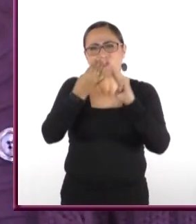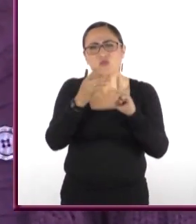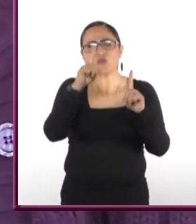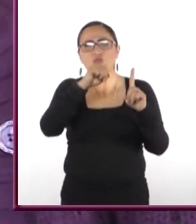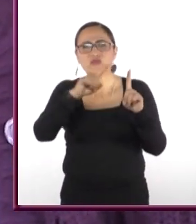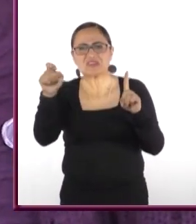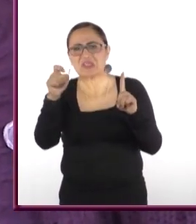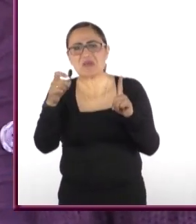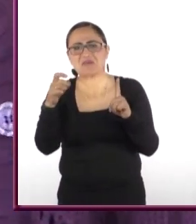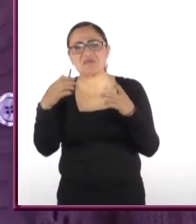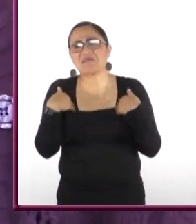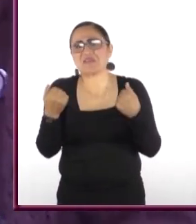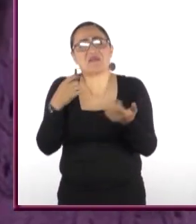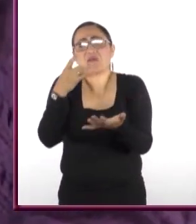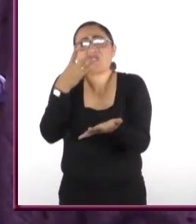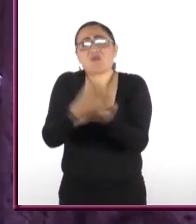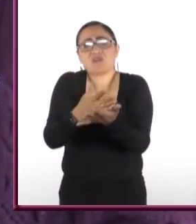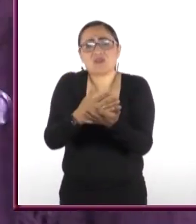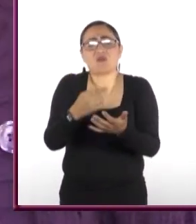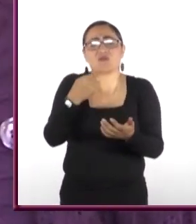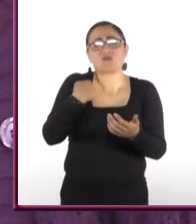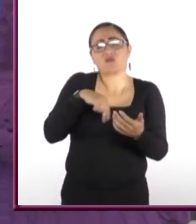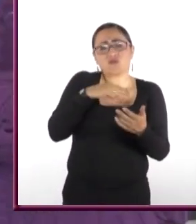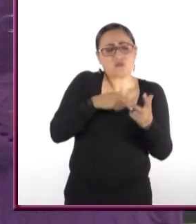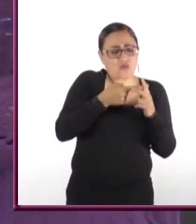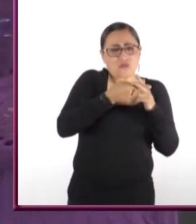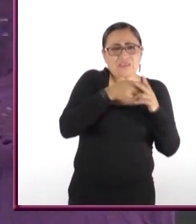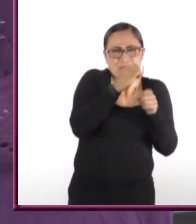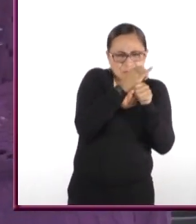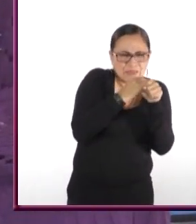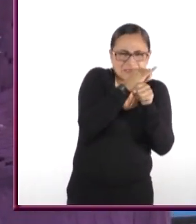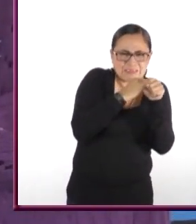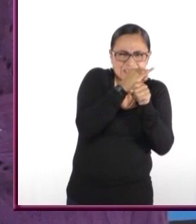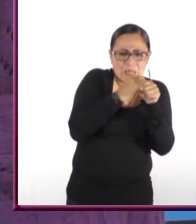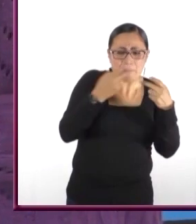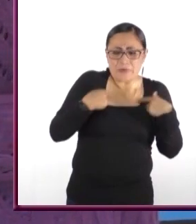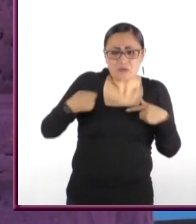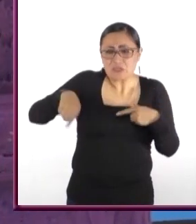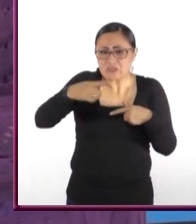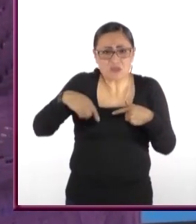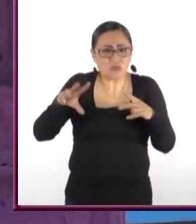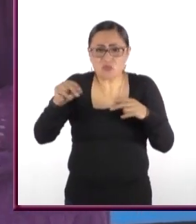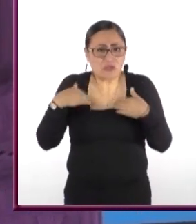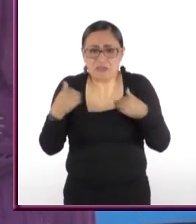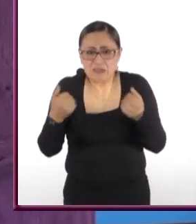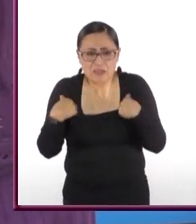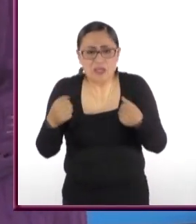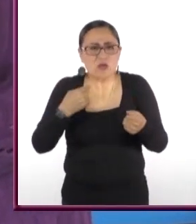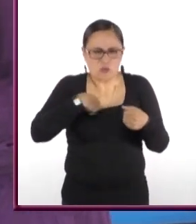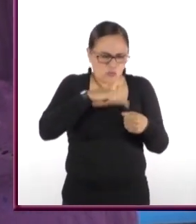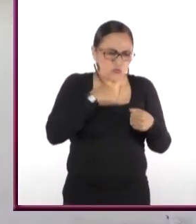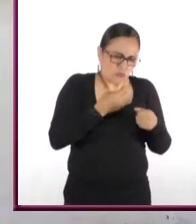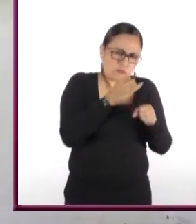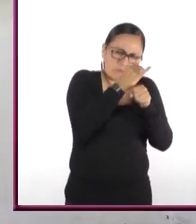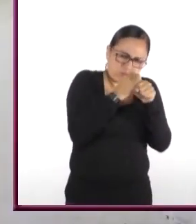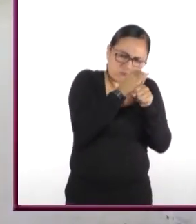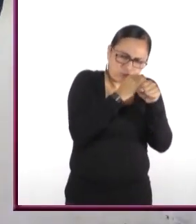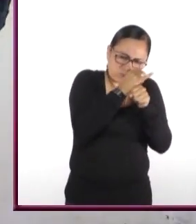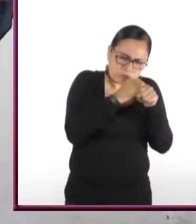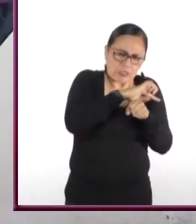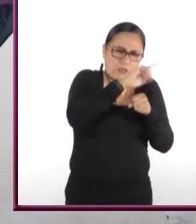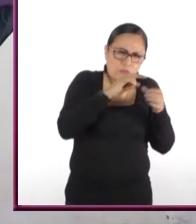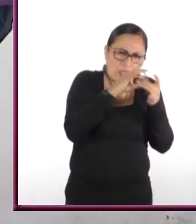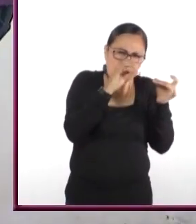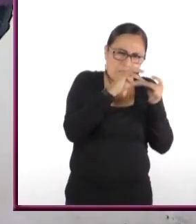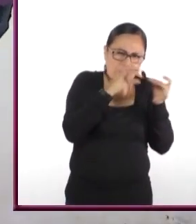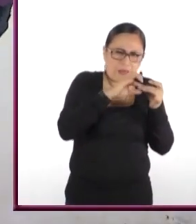mundo. Nosotros estamos al principio de la investigación, nuestro trabajo es entender cosas que no entiende nadie y entonces las hacemos un poquito más